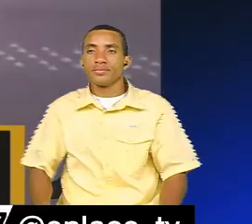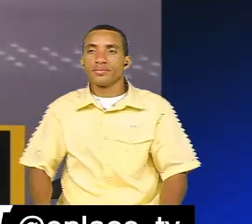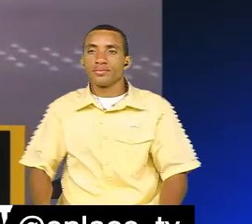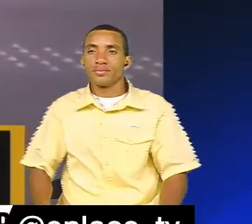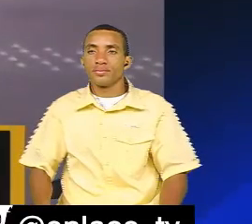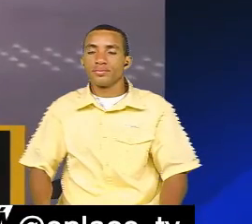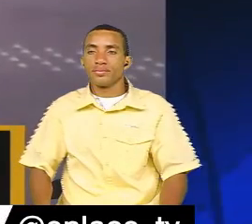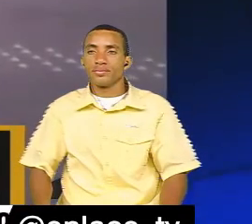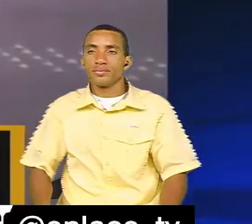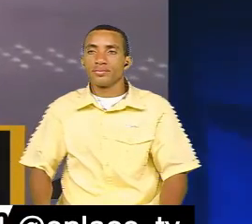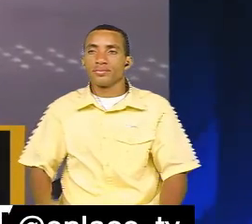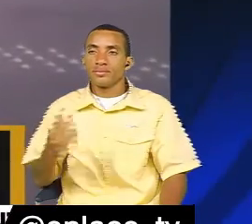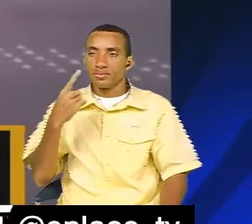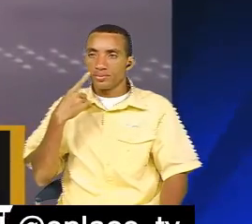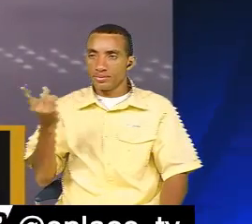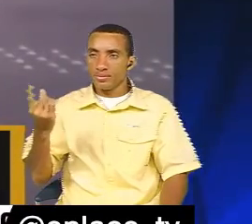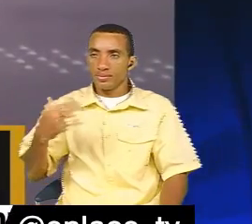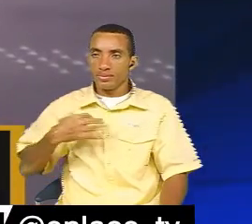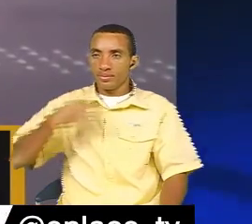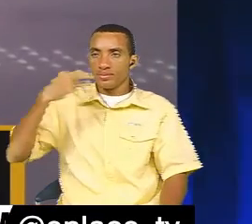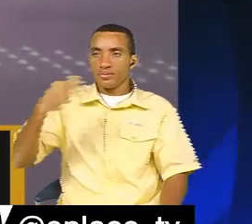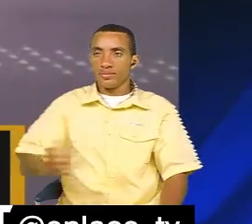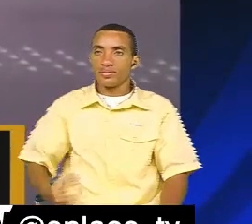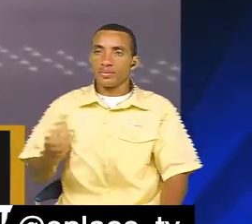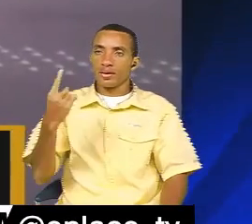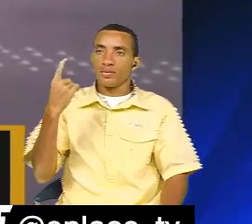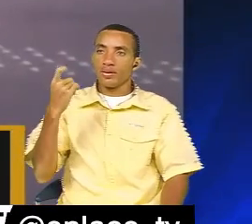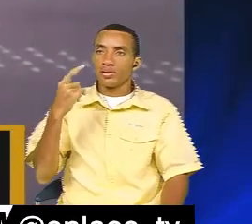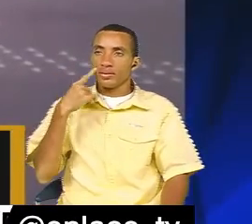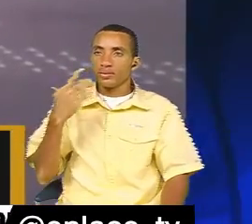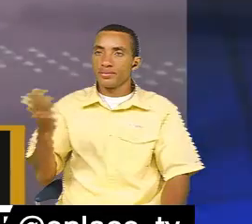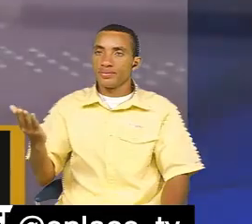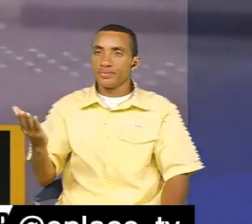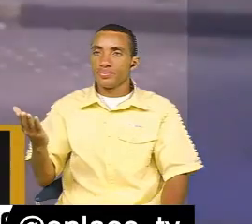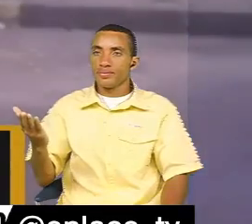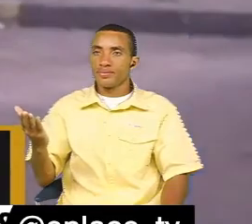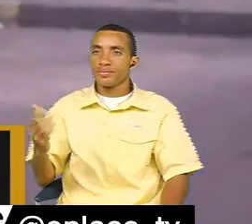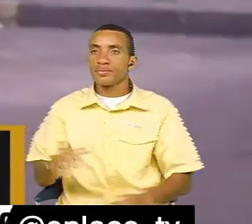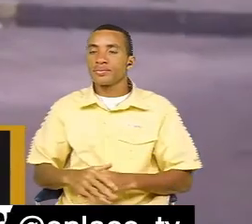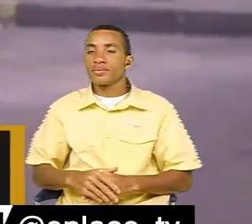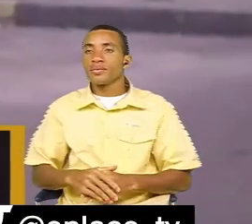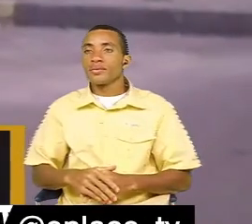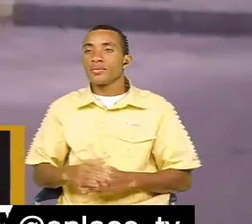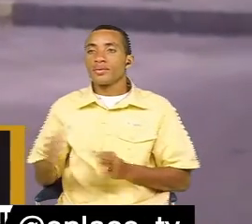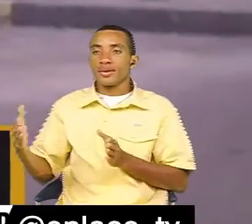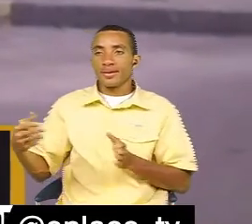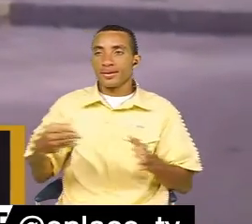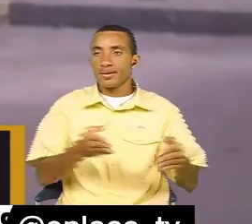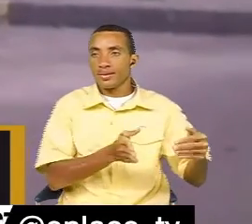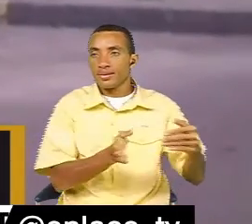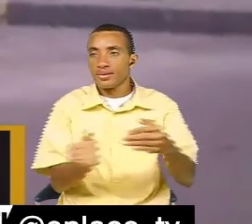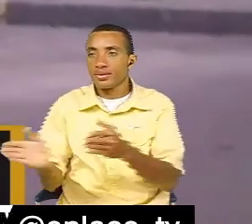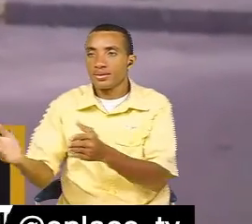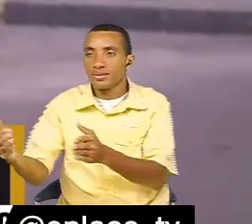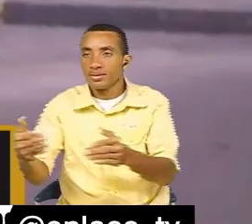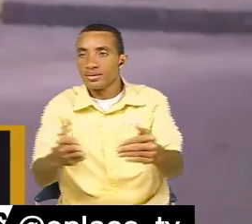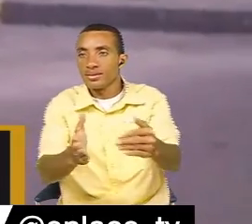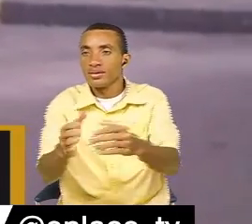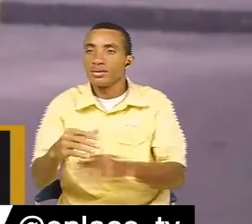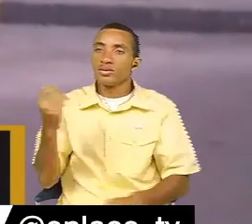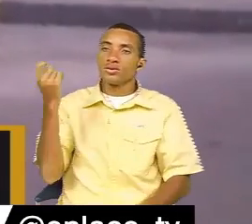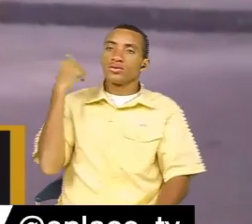En cuanto a la falta de cultura ciudadana, observen esto. Así luce el paseo de los estudiantes que hace aproximadamente